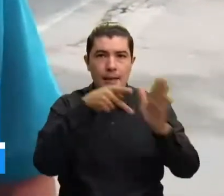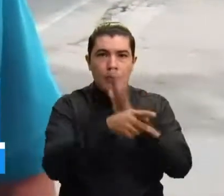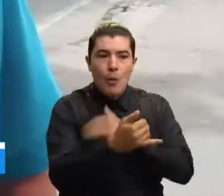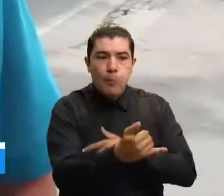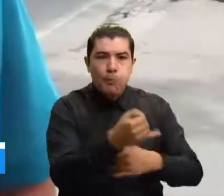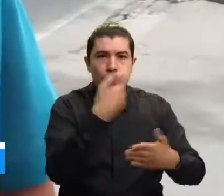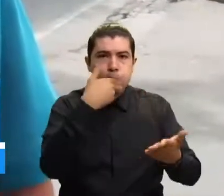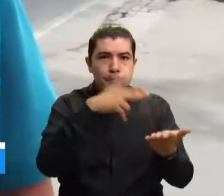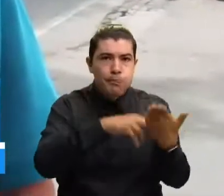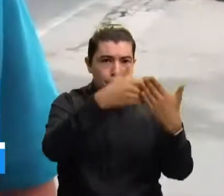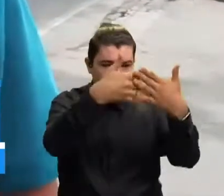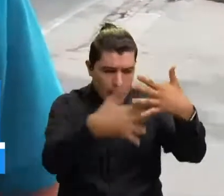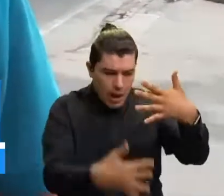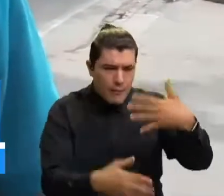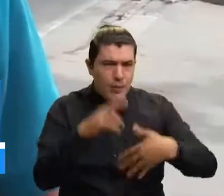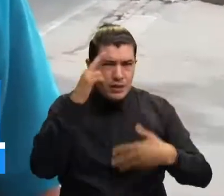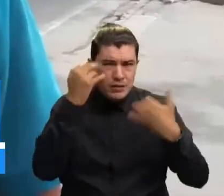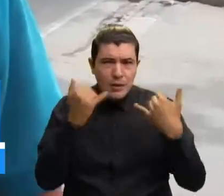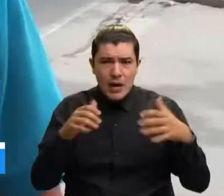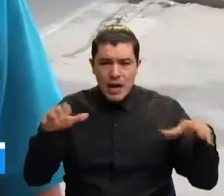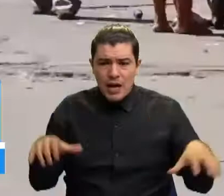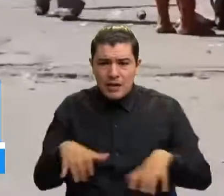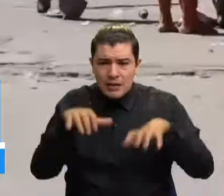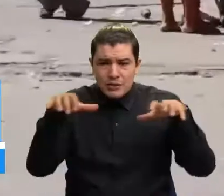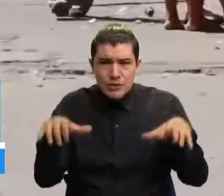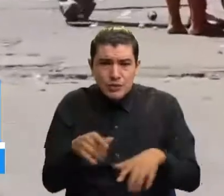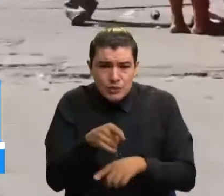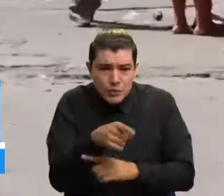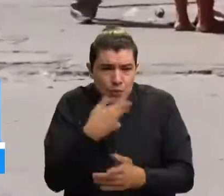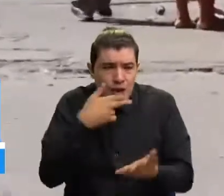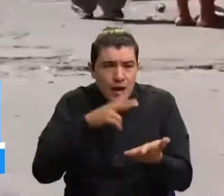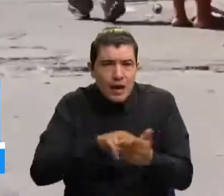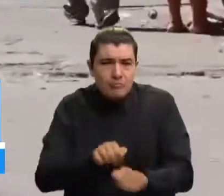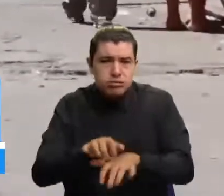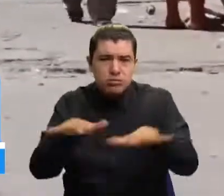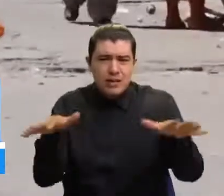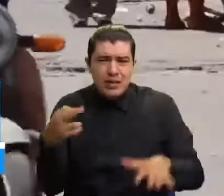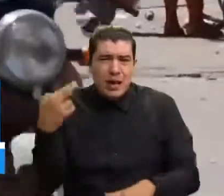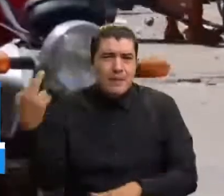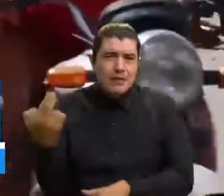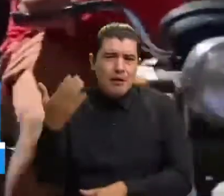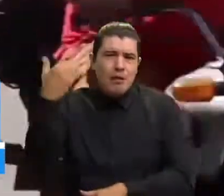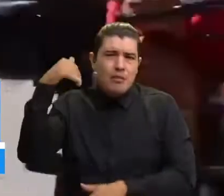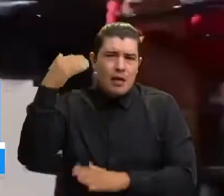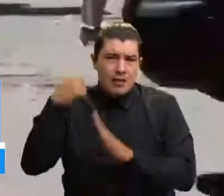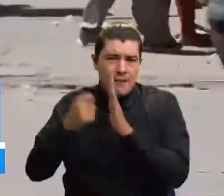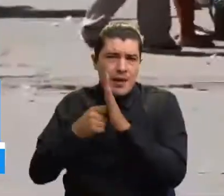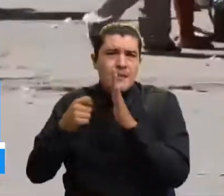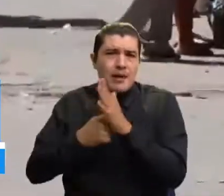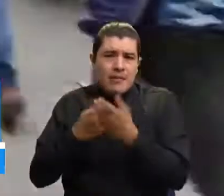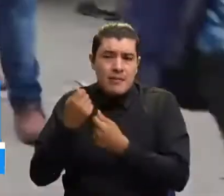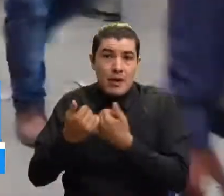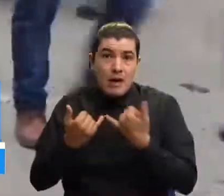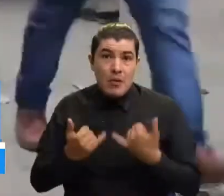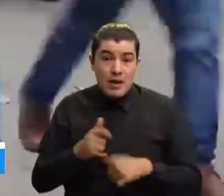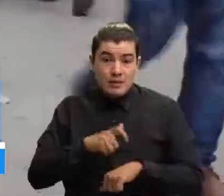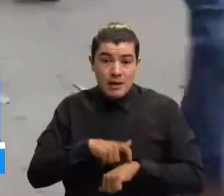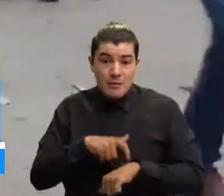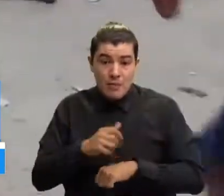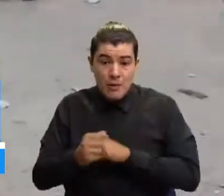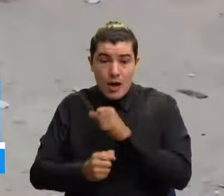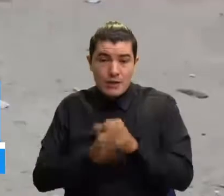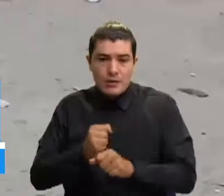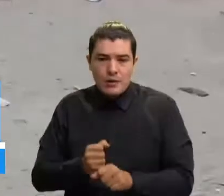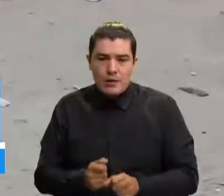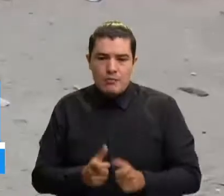normales en el sector comercio. Desafortunadamente se incrementan por esta época del año.